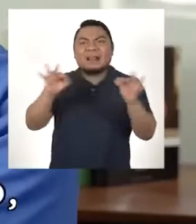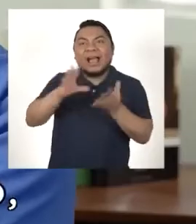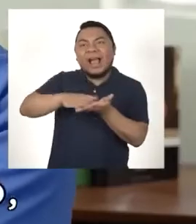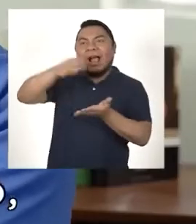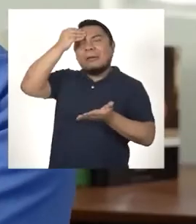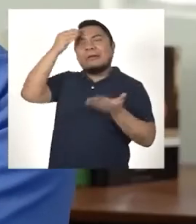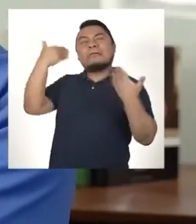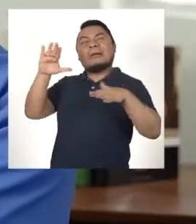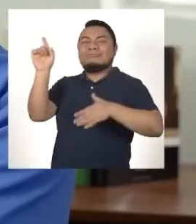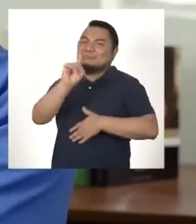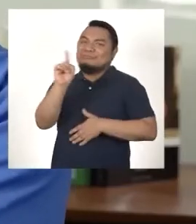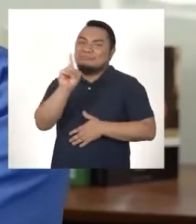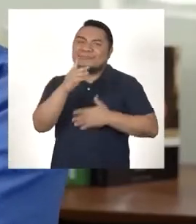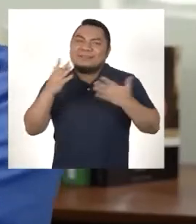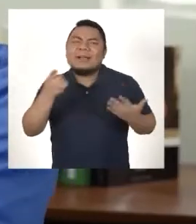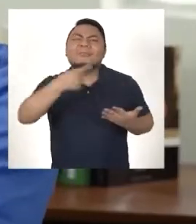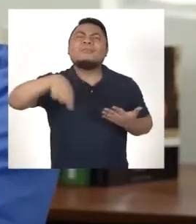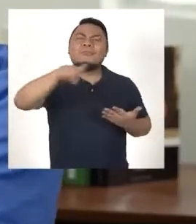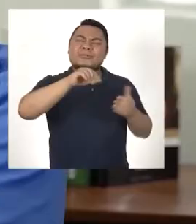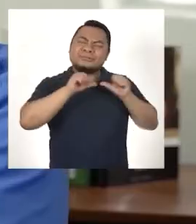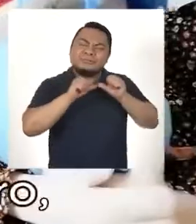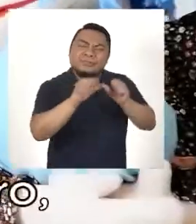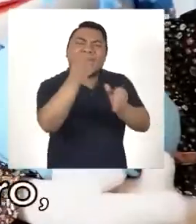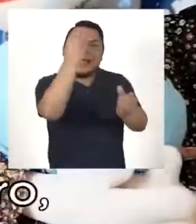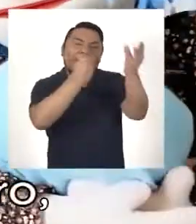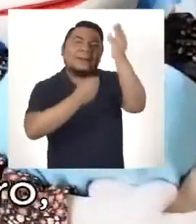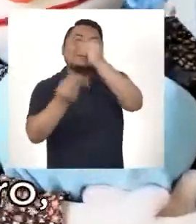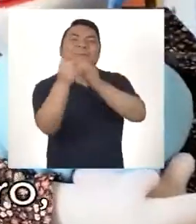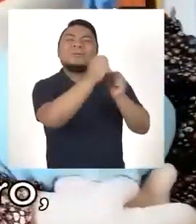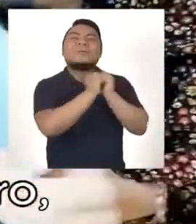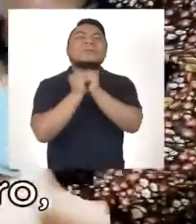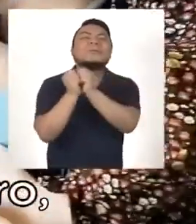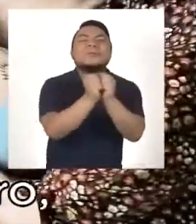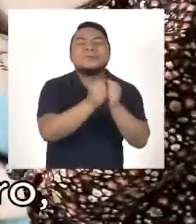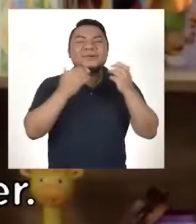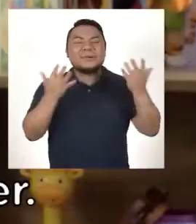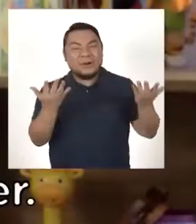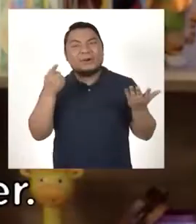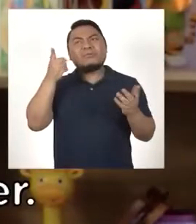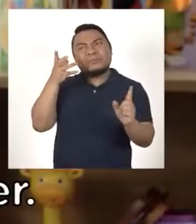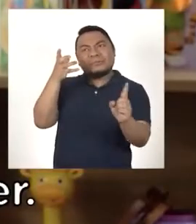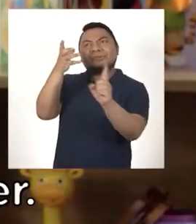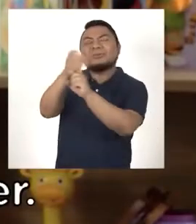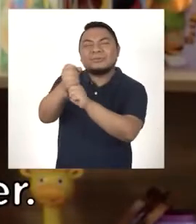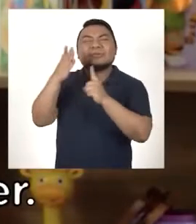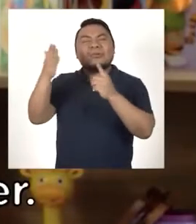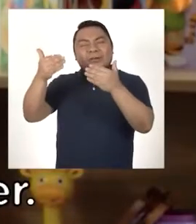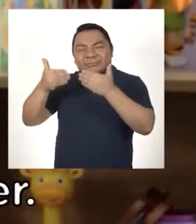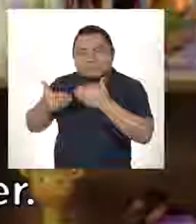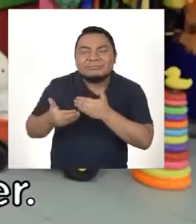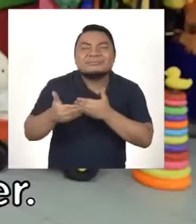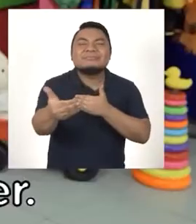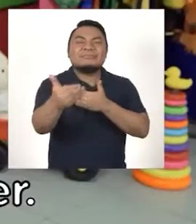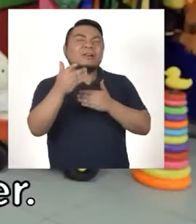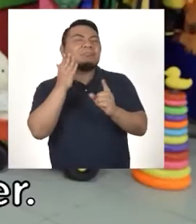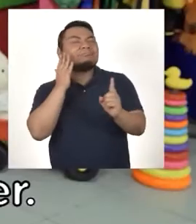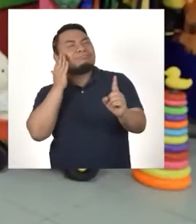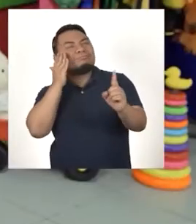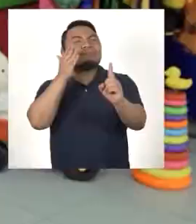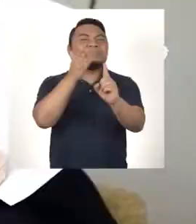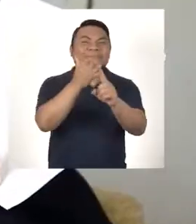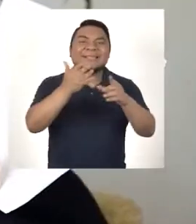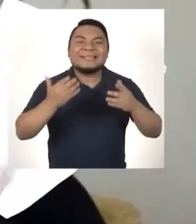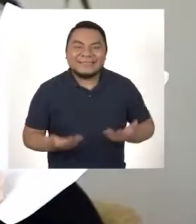sabiendo, podemos aprender. Juntos es todo un logro, un camino por